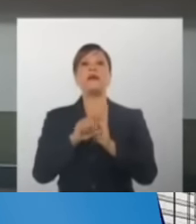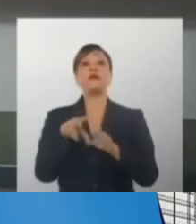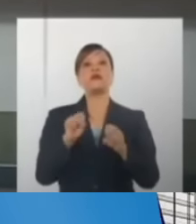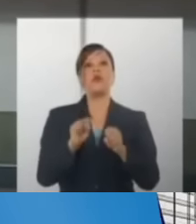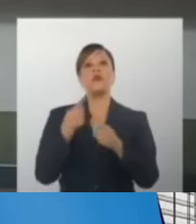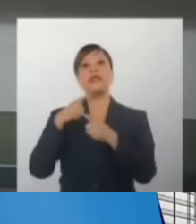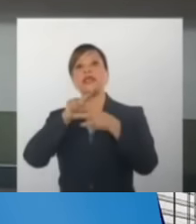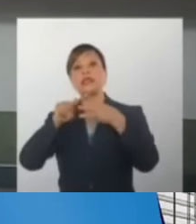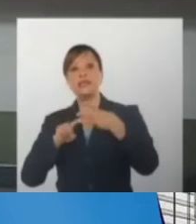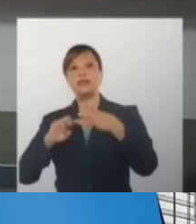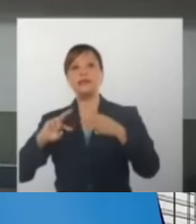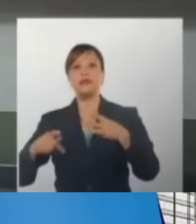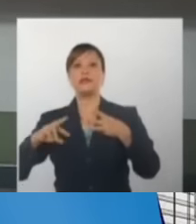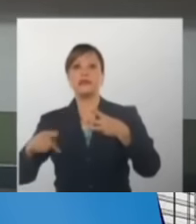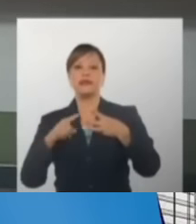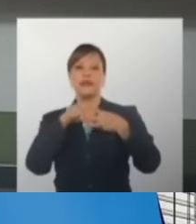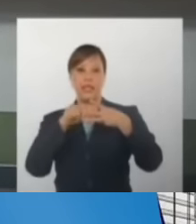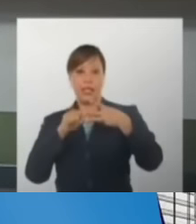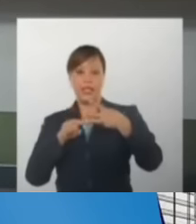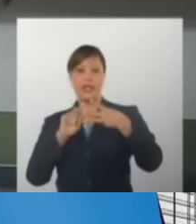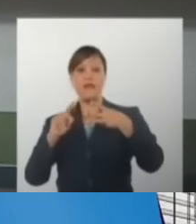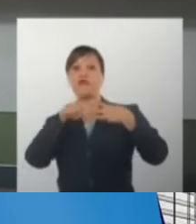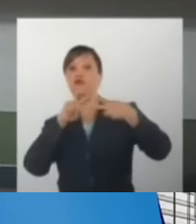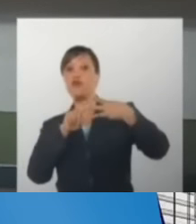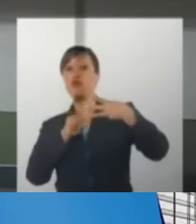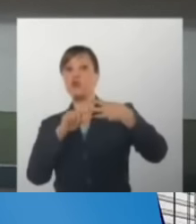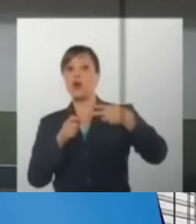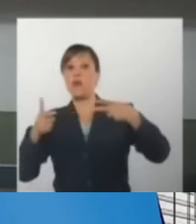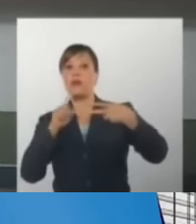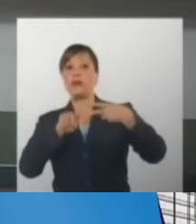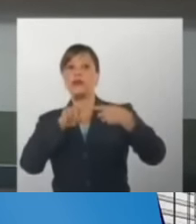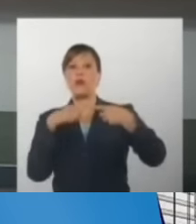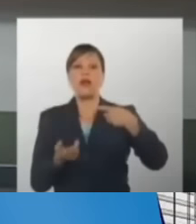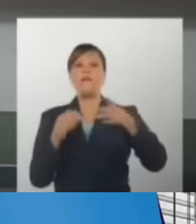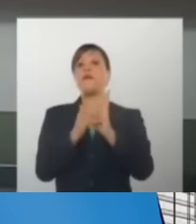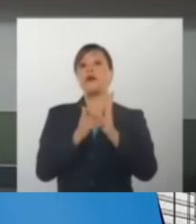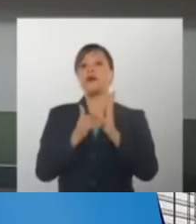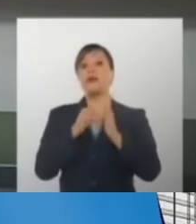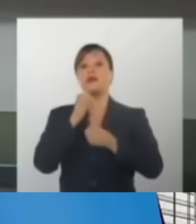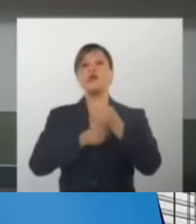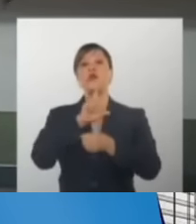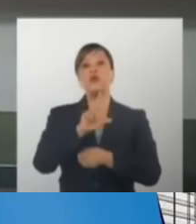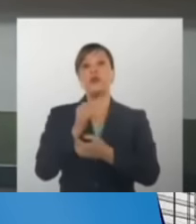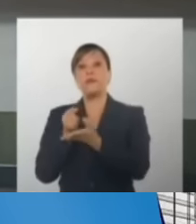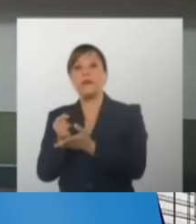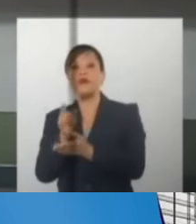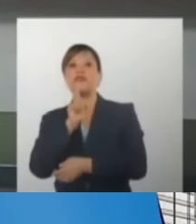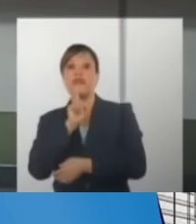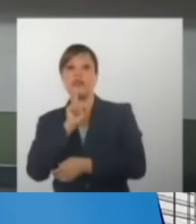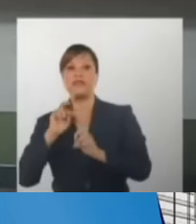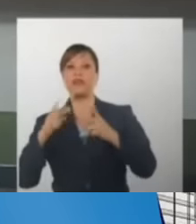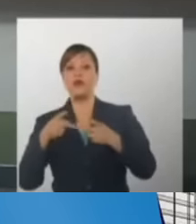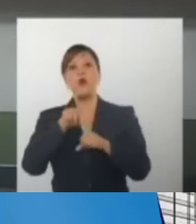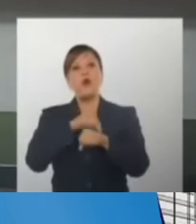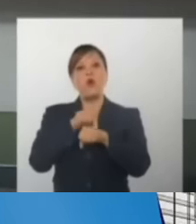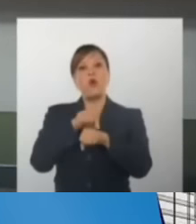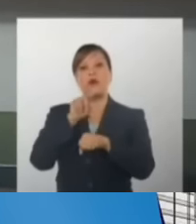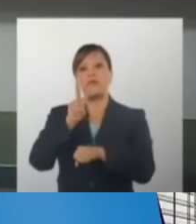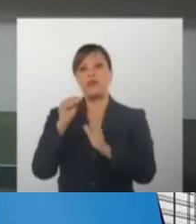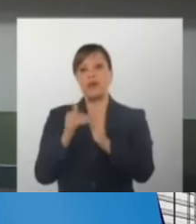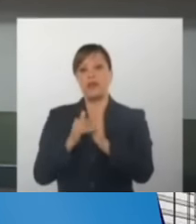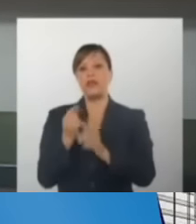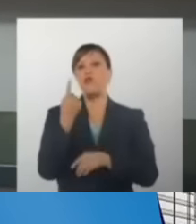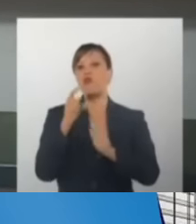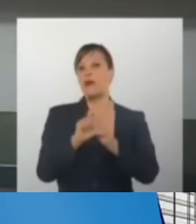retransmisiones las dos retransmisiones que se incrementan son en las tardes se emplearían los lunes miércoles y viernes a las 2 de la tarde con un